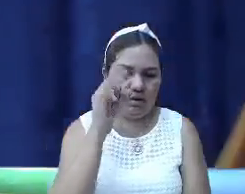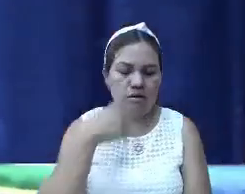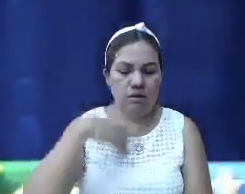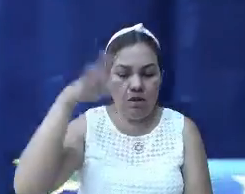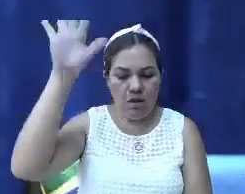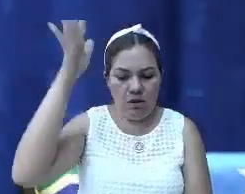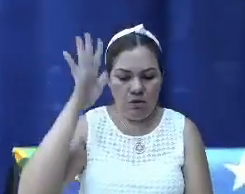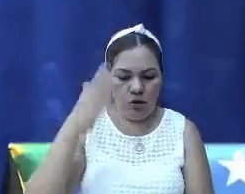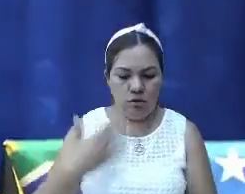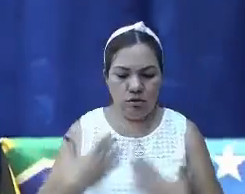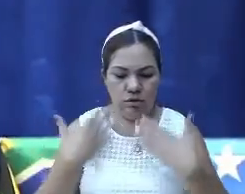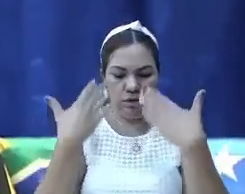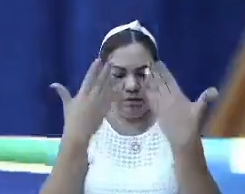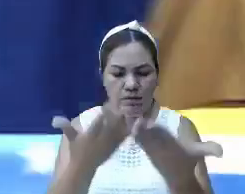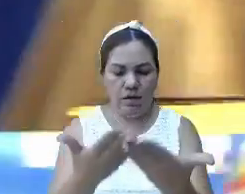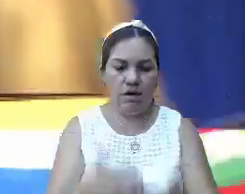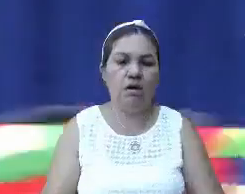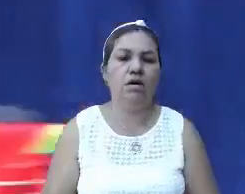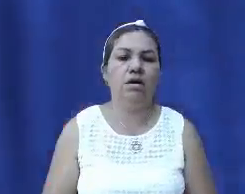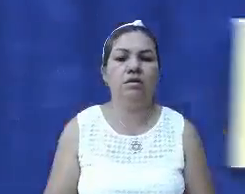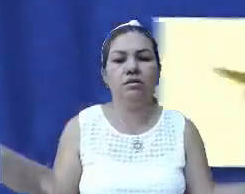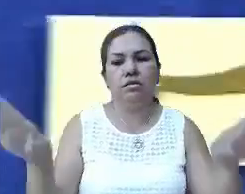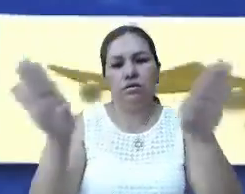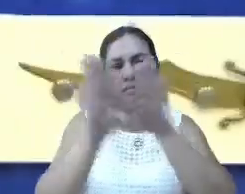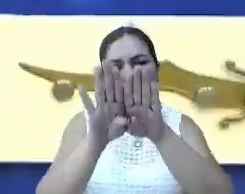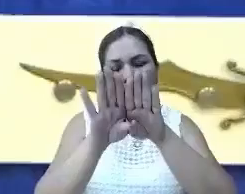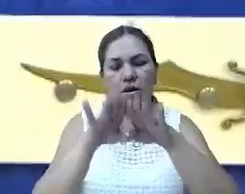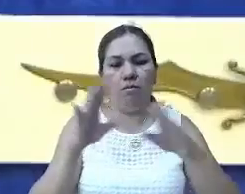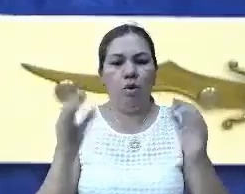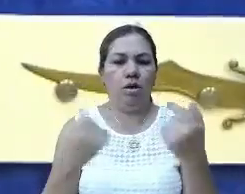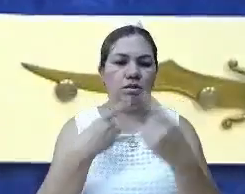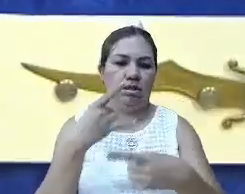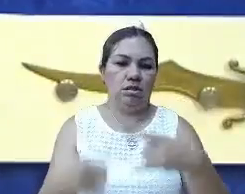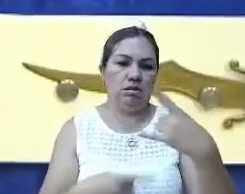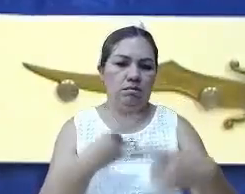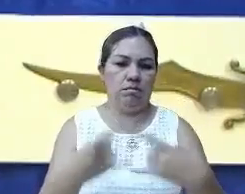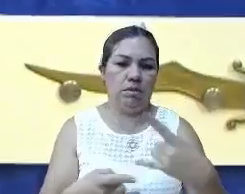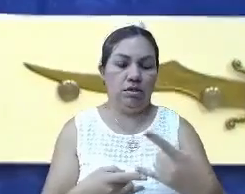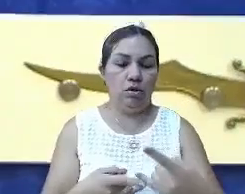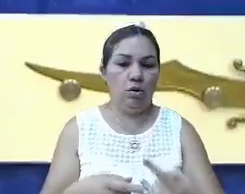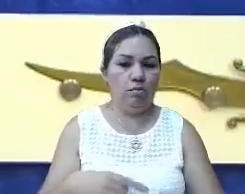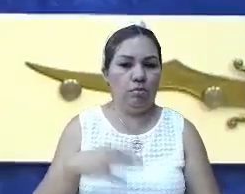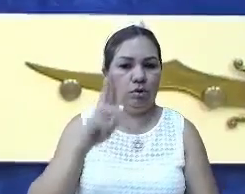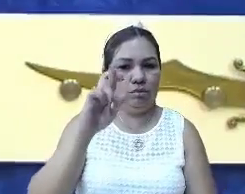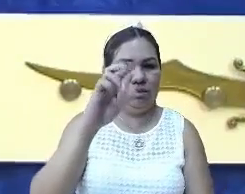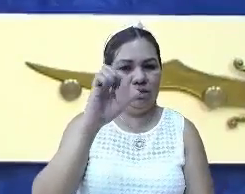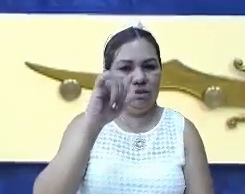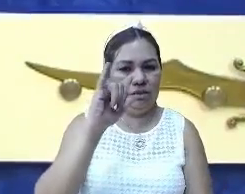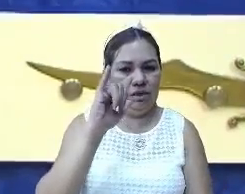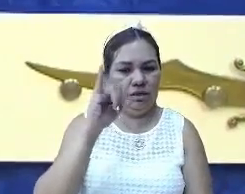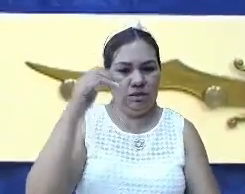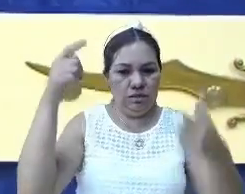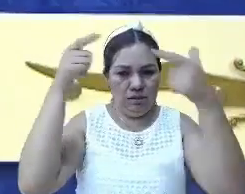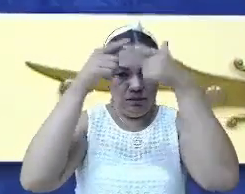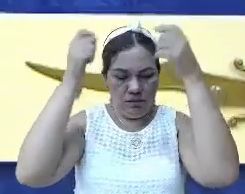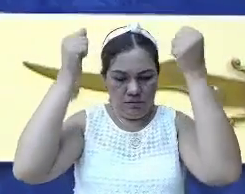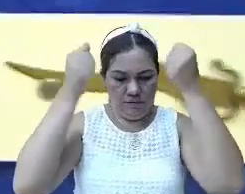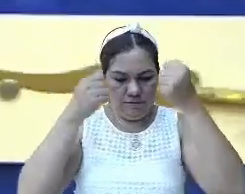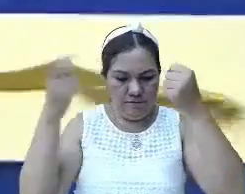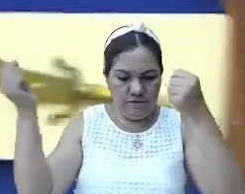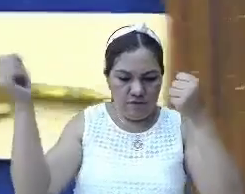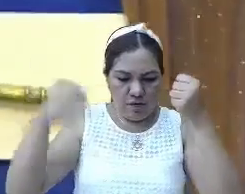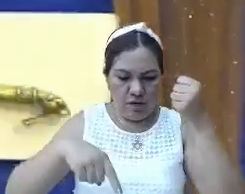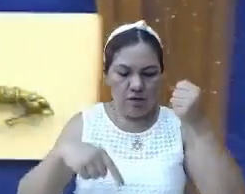a Dios, para cerrarle las puertas al enemigo, porque mi rey viene pronto. Dios quiere